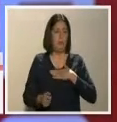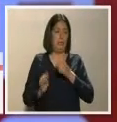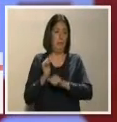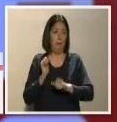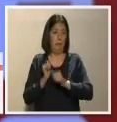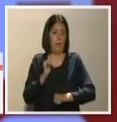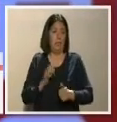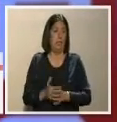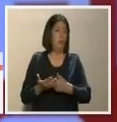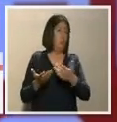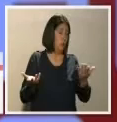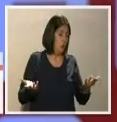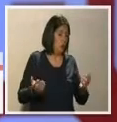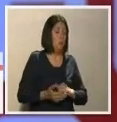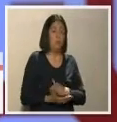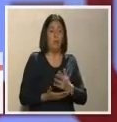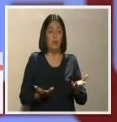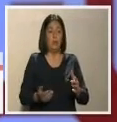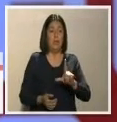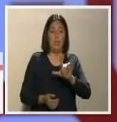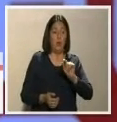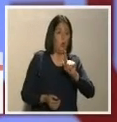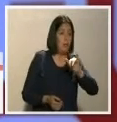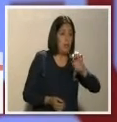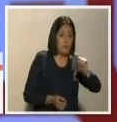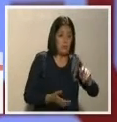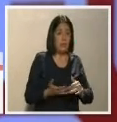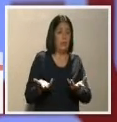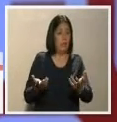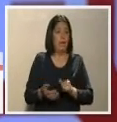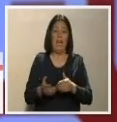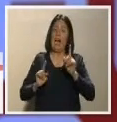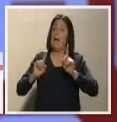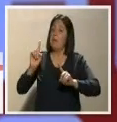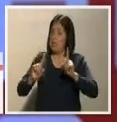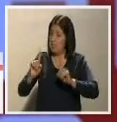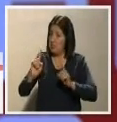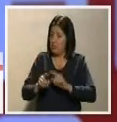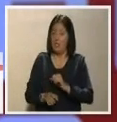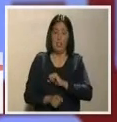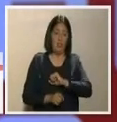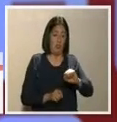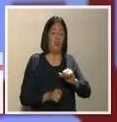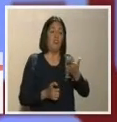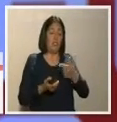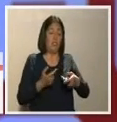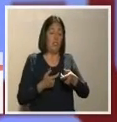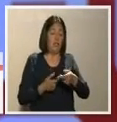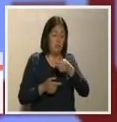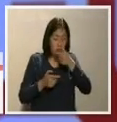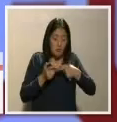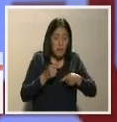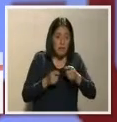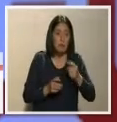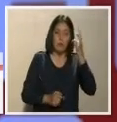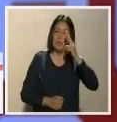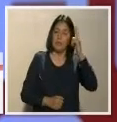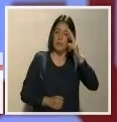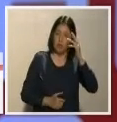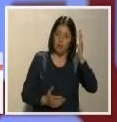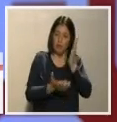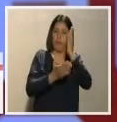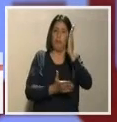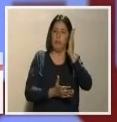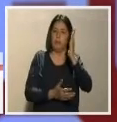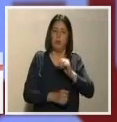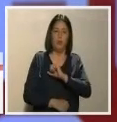todo negocio de logística en nuestro país, a veces es atacado por el narcotráfico. Y por eso tenemos que ser confrontacionales en la